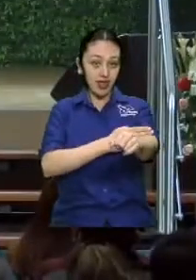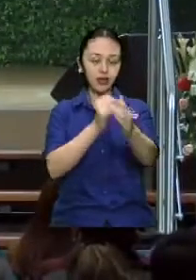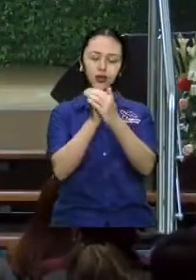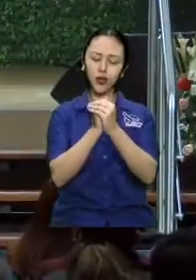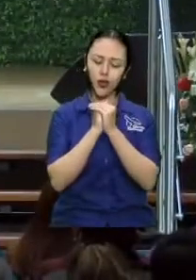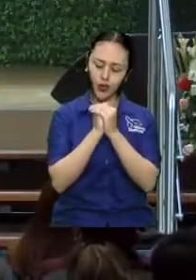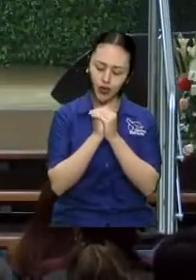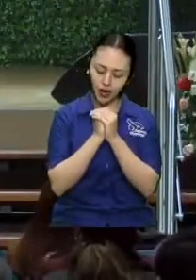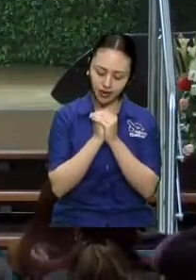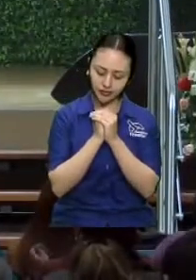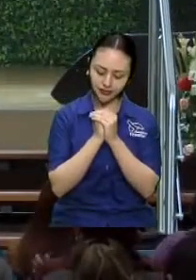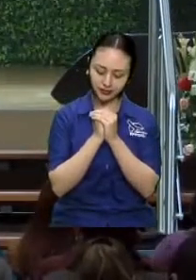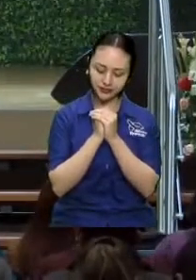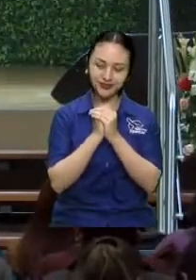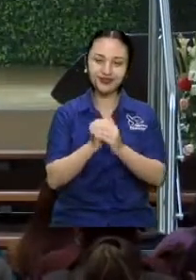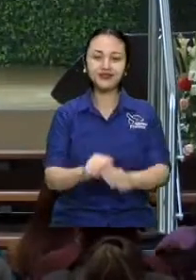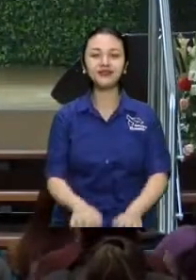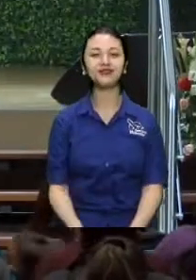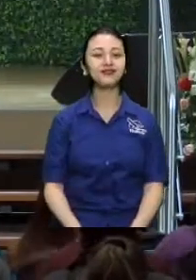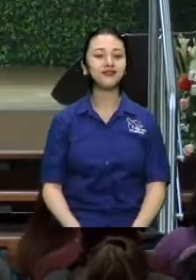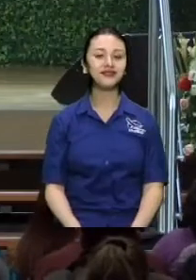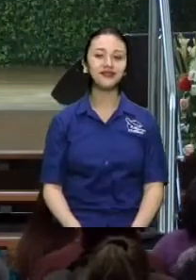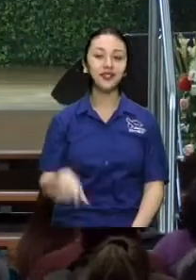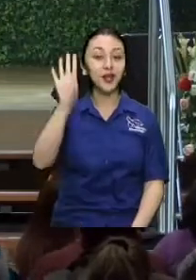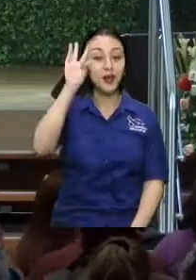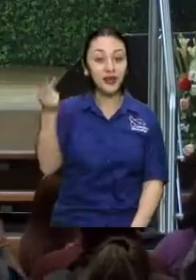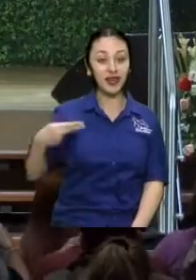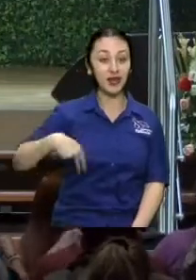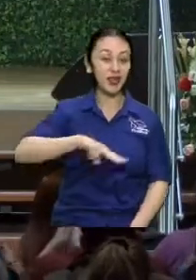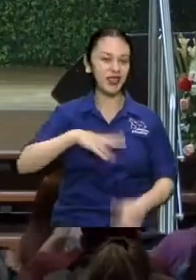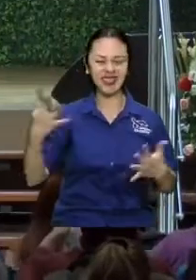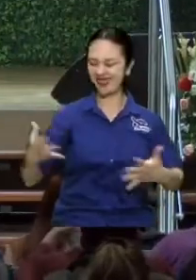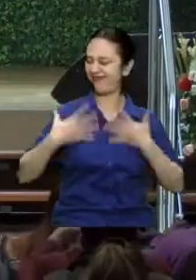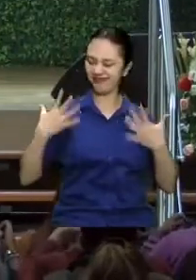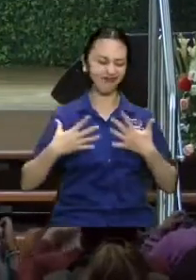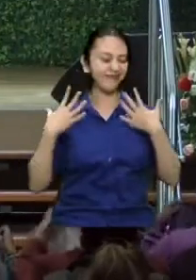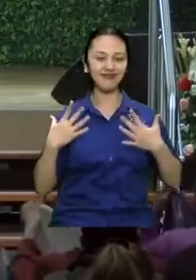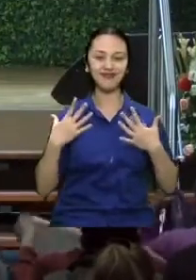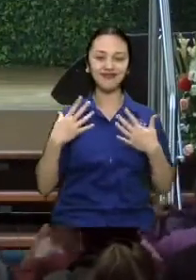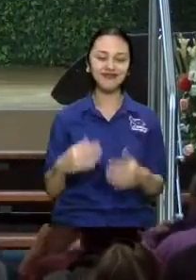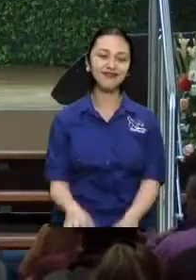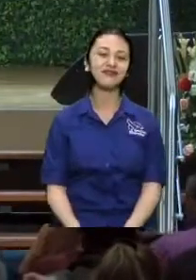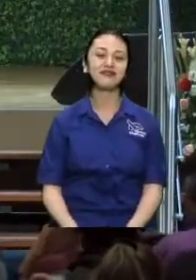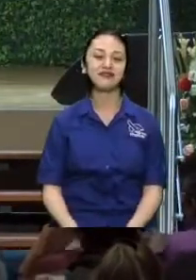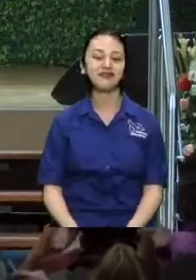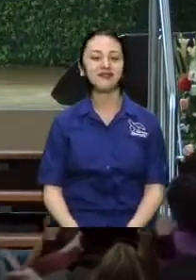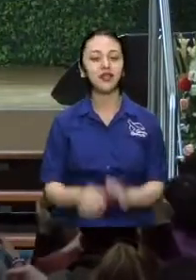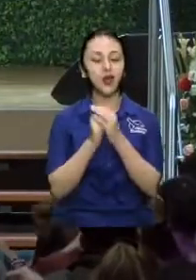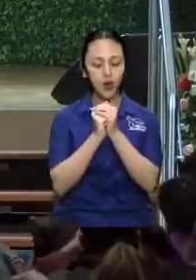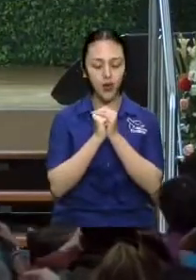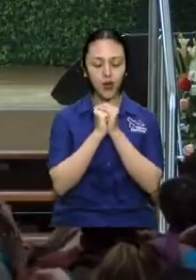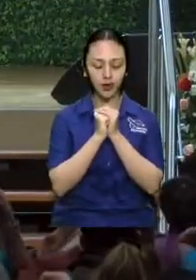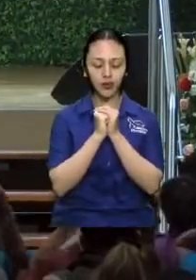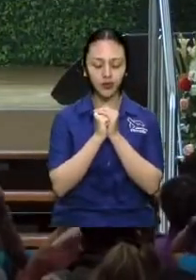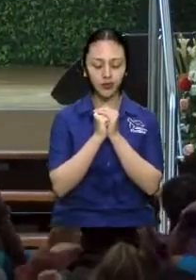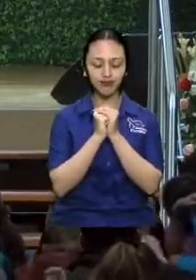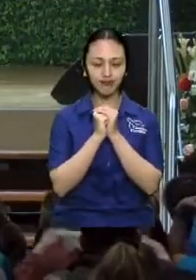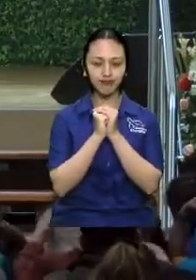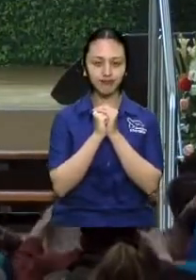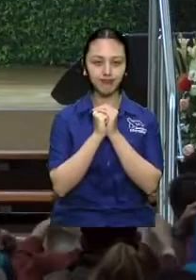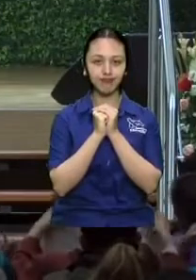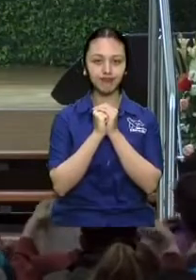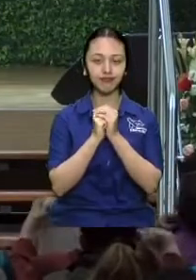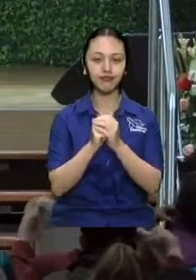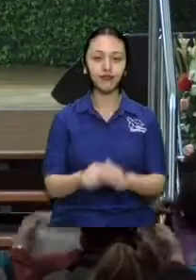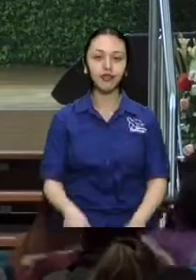de que se nos pase, nos emocionamos y cuando sentimos estamos haciendo la oración final, ¿verdad? Así que hagamos esa oración